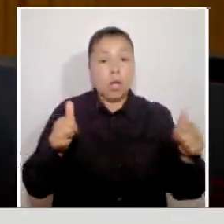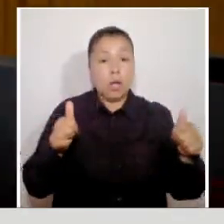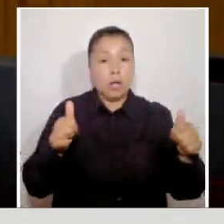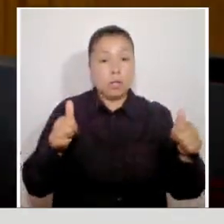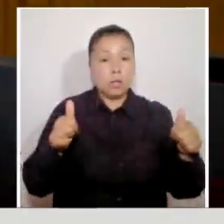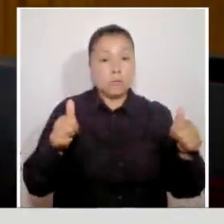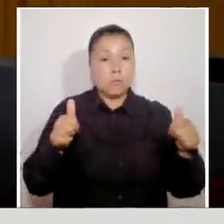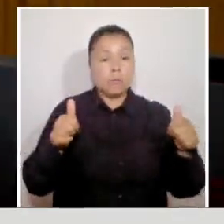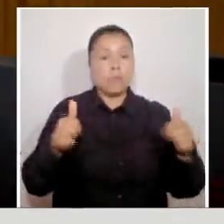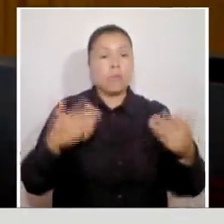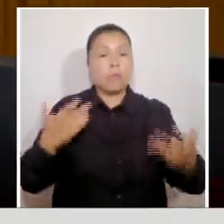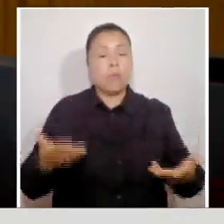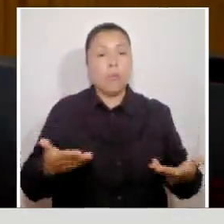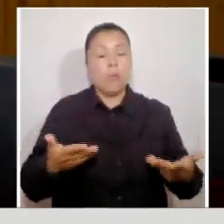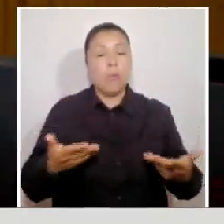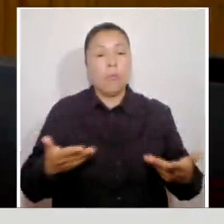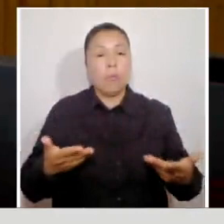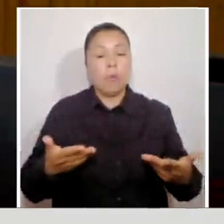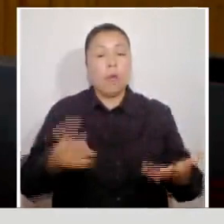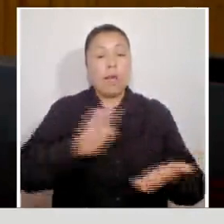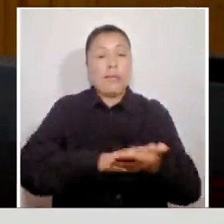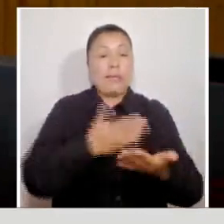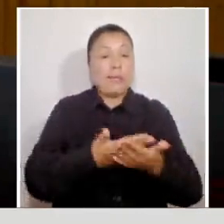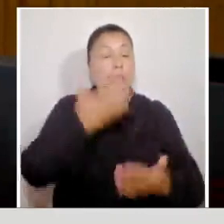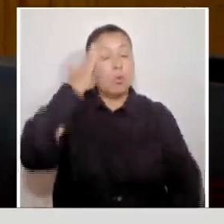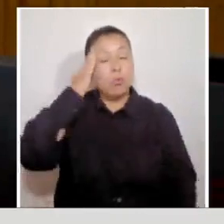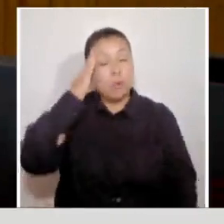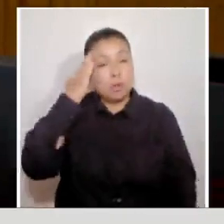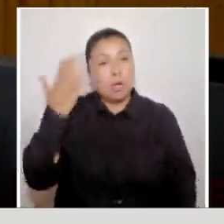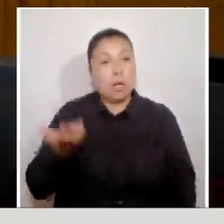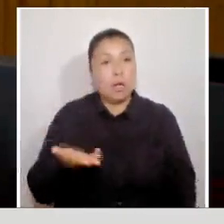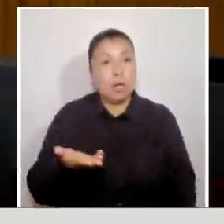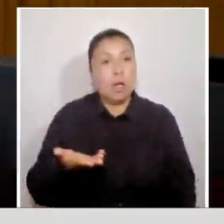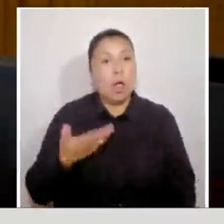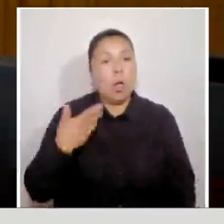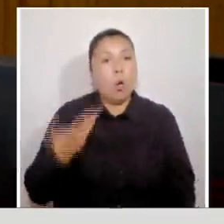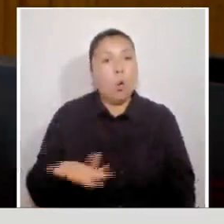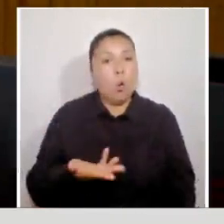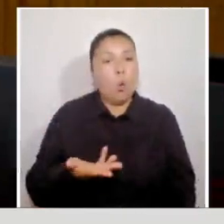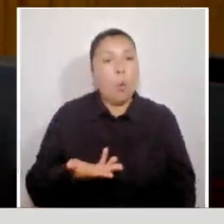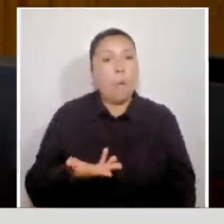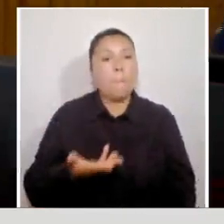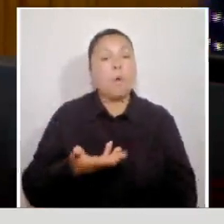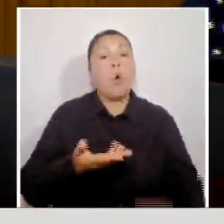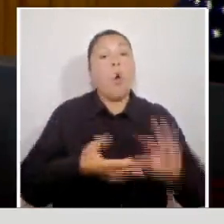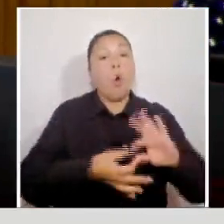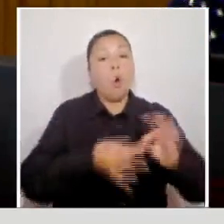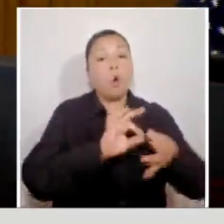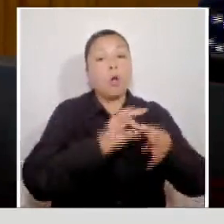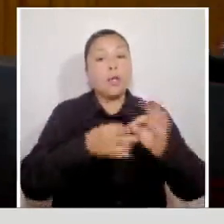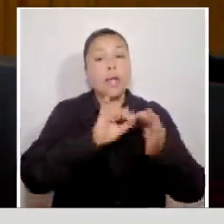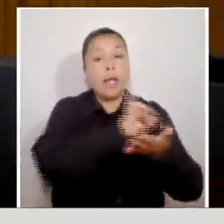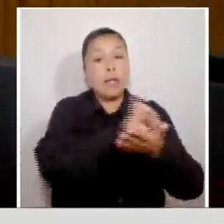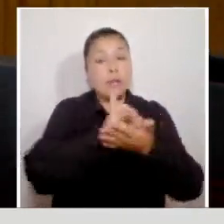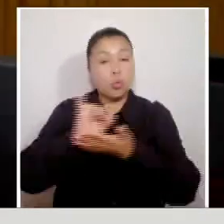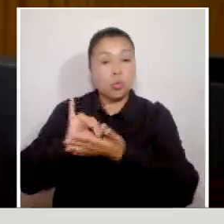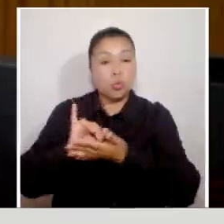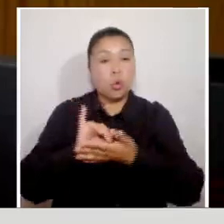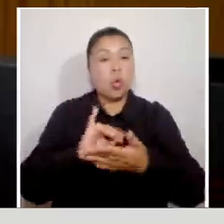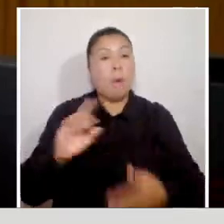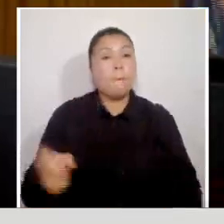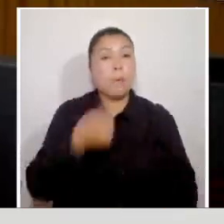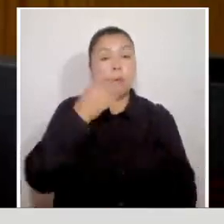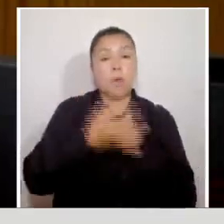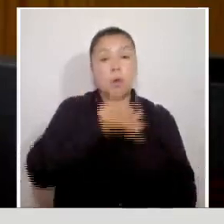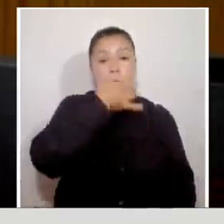tanto en el ámbito de la Salud Mental como de organizaciones que lo primero que señalan y que